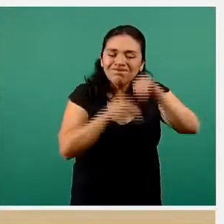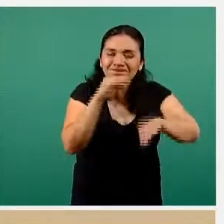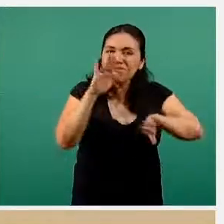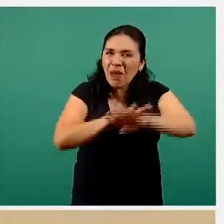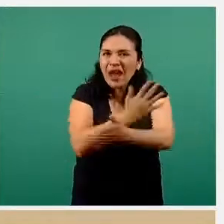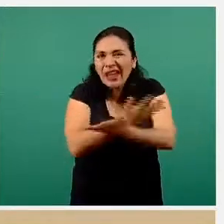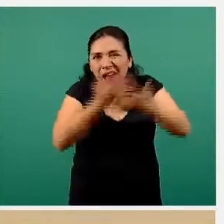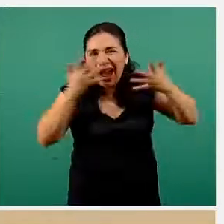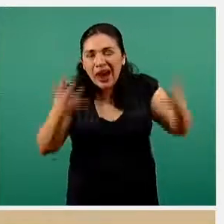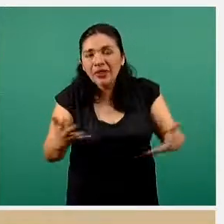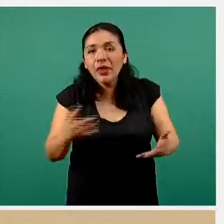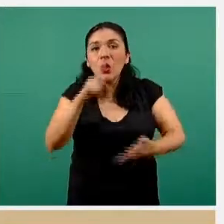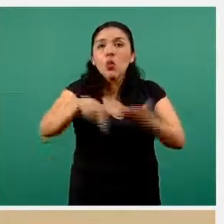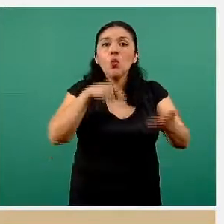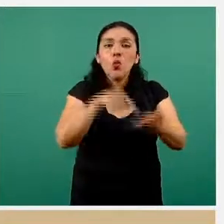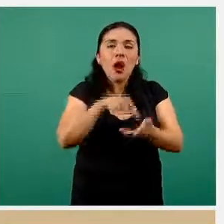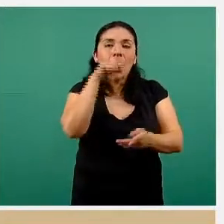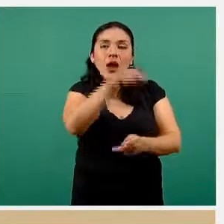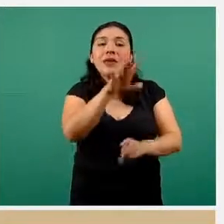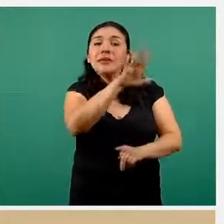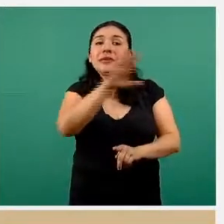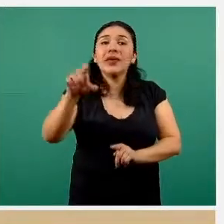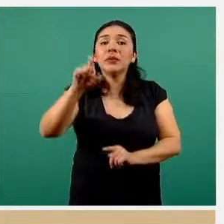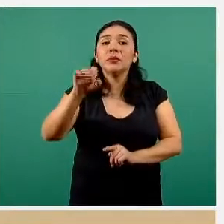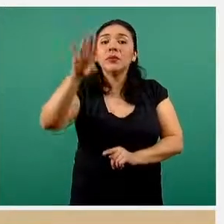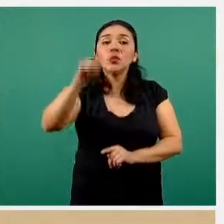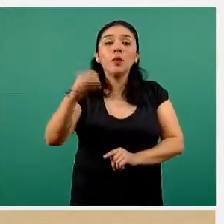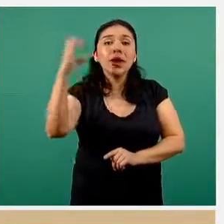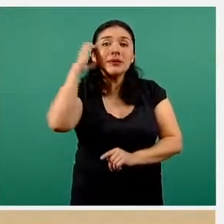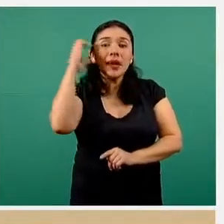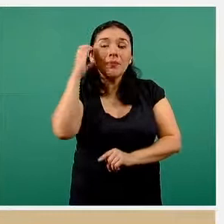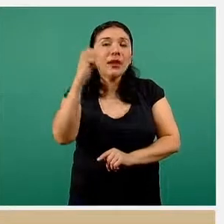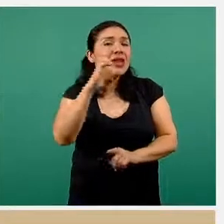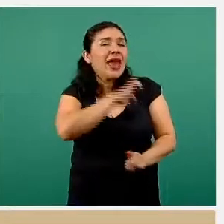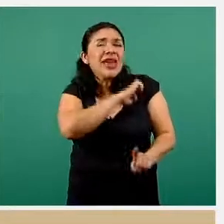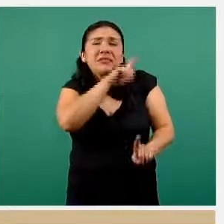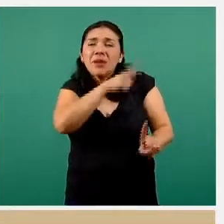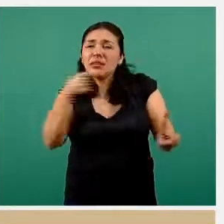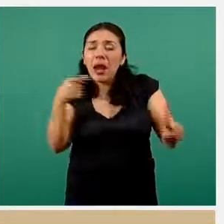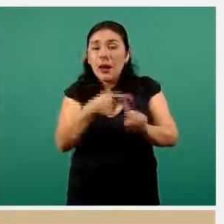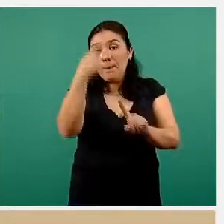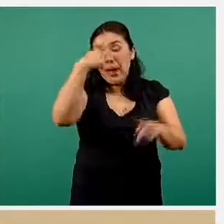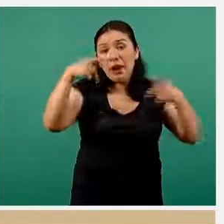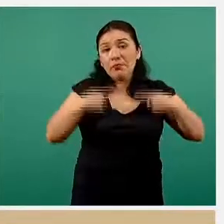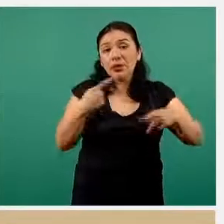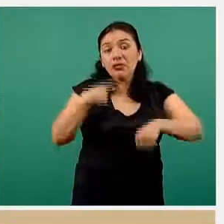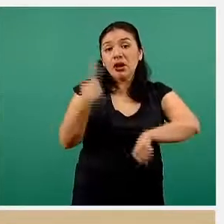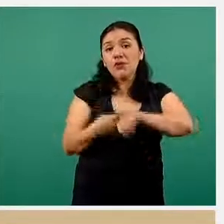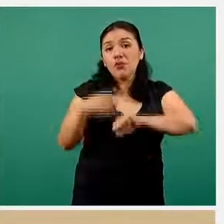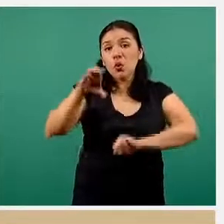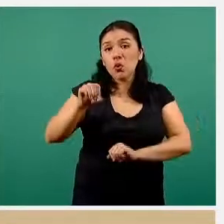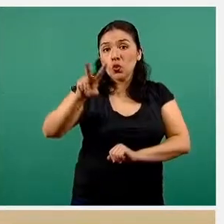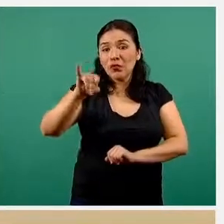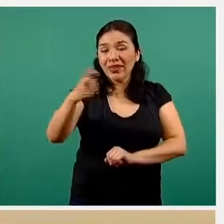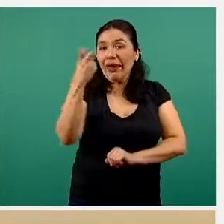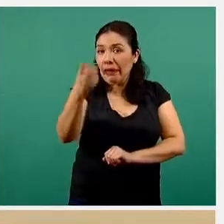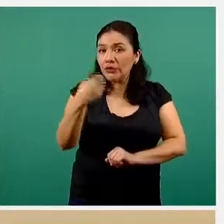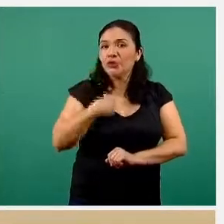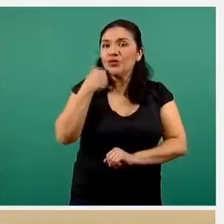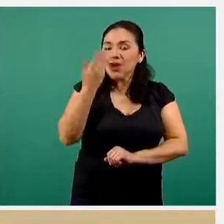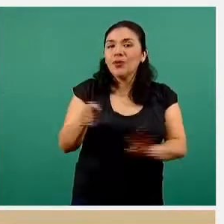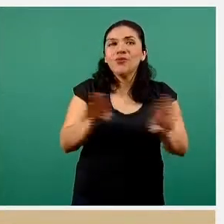reconversión en nuestro punto de 529 camas específicamente para pacientes COVID. Aquí sí quiero